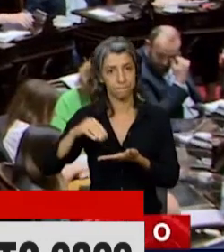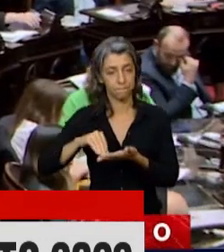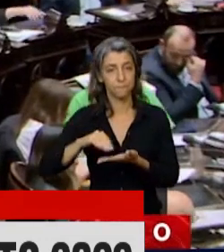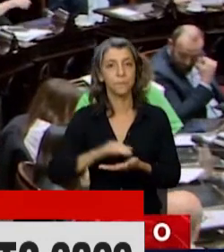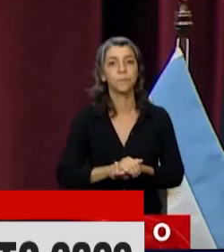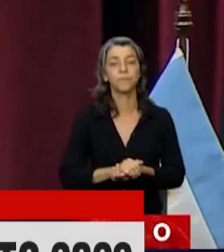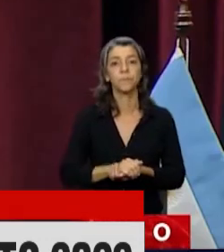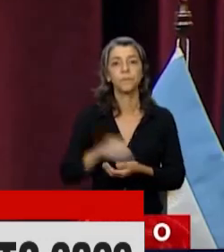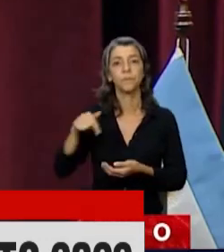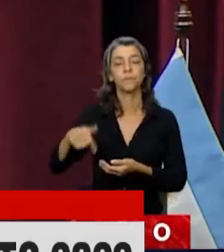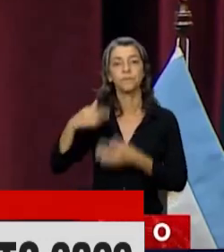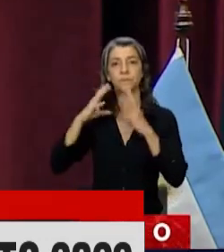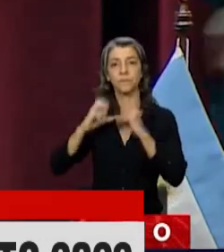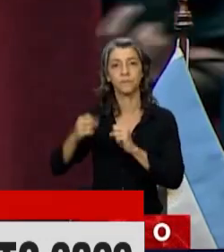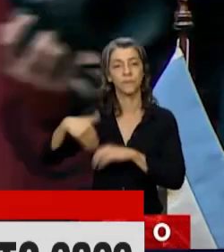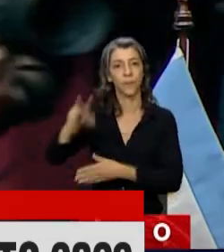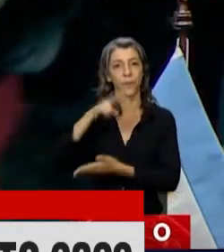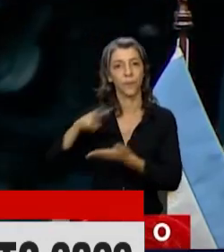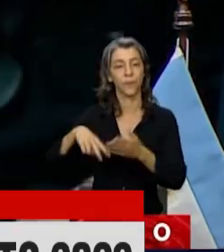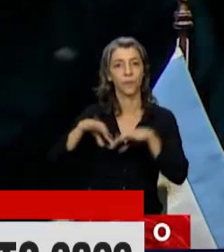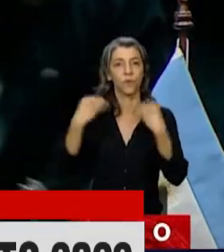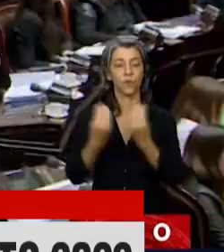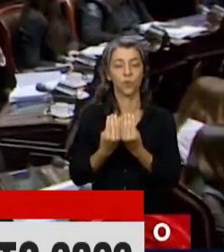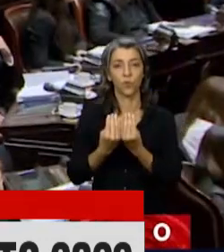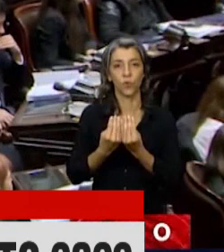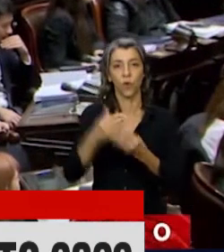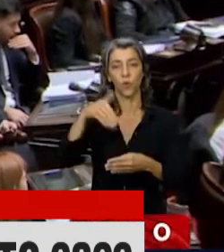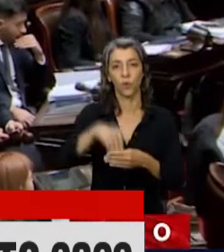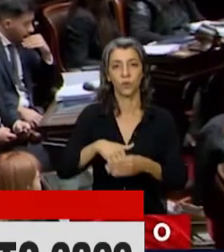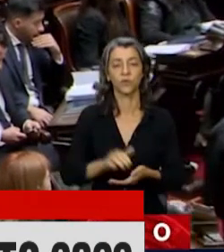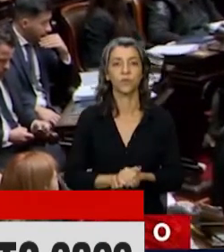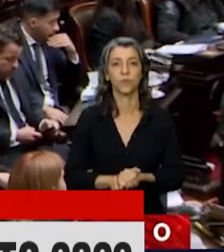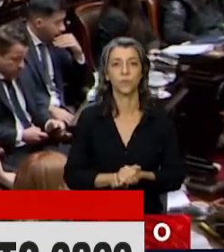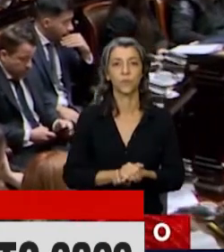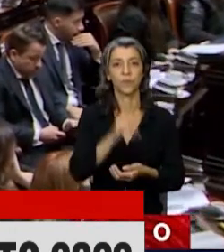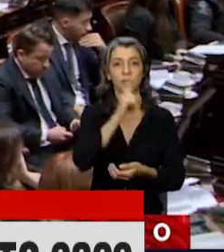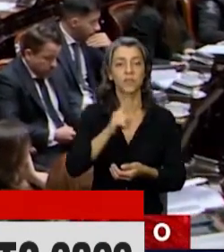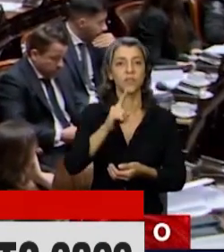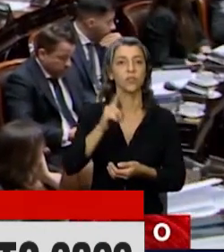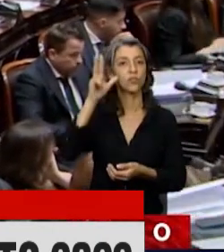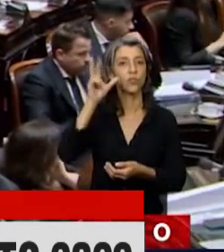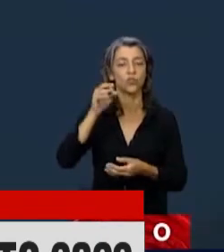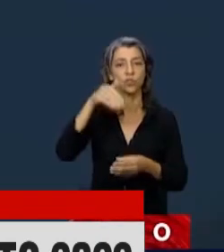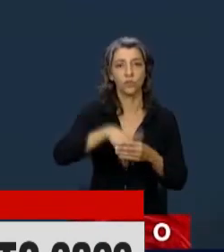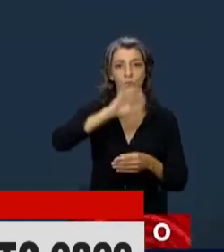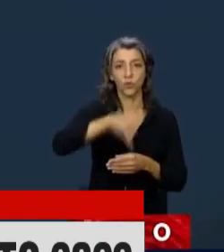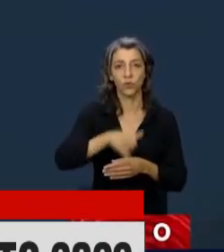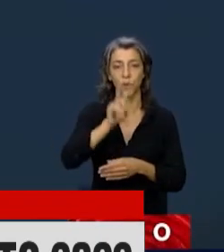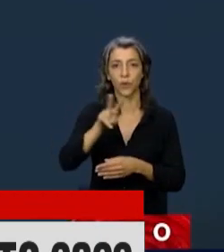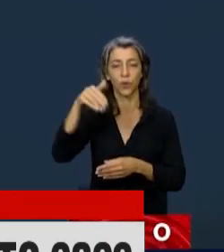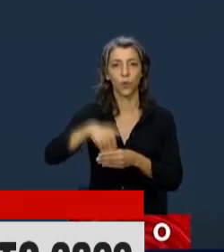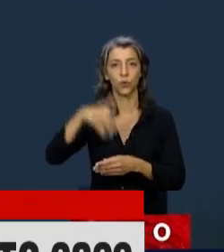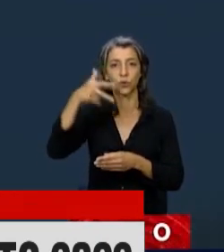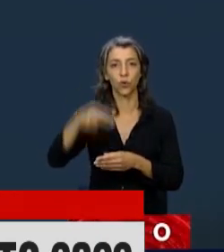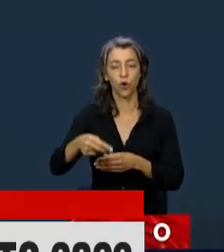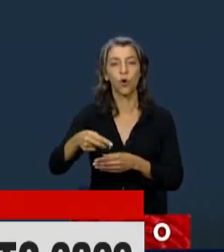fueron, primero, la intención de cobrarles ganancias a los jueces, algo que quedó, que fue votado en